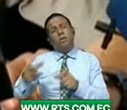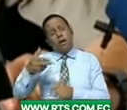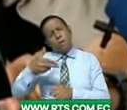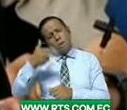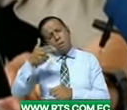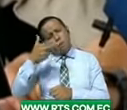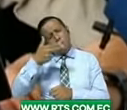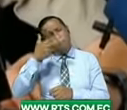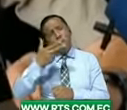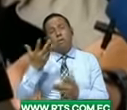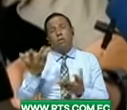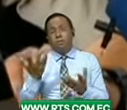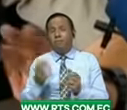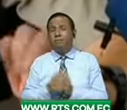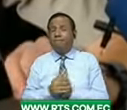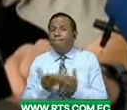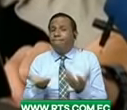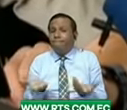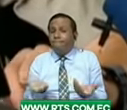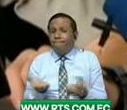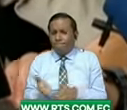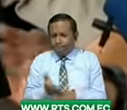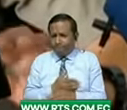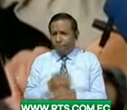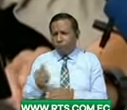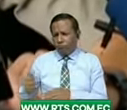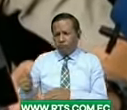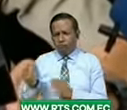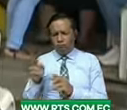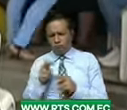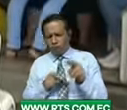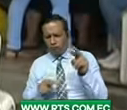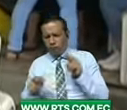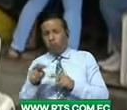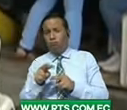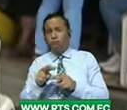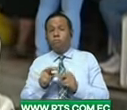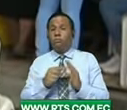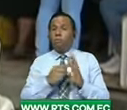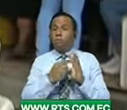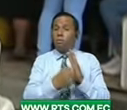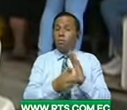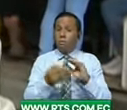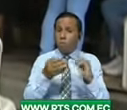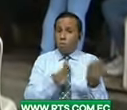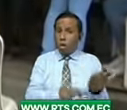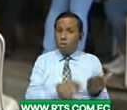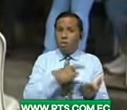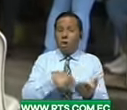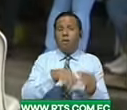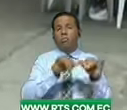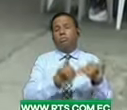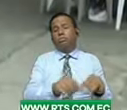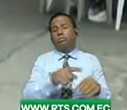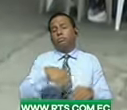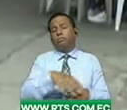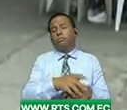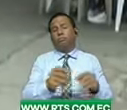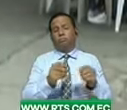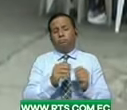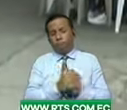ubicados a sus víctimas y vienen y a través de un arma de fuego proceden a victimar. Los 4 fallecidos fueron velados en un barrio del cantón